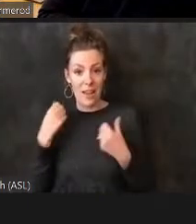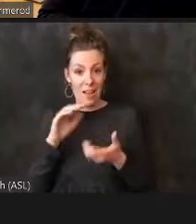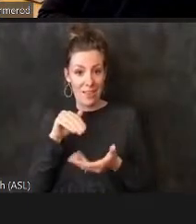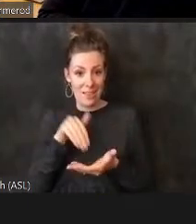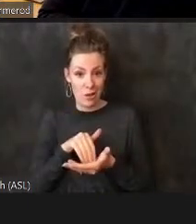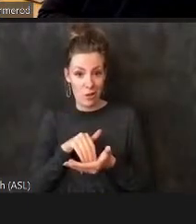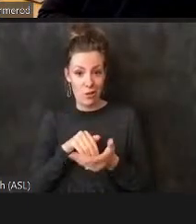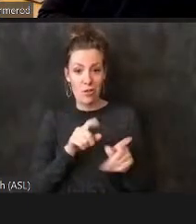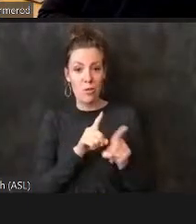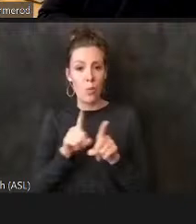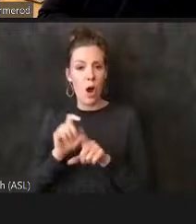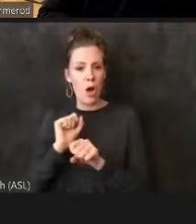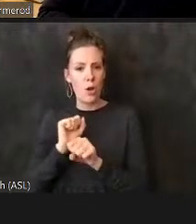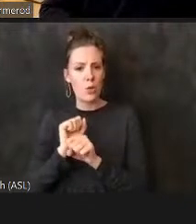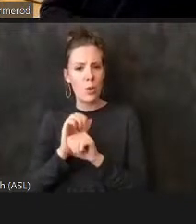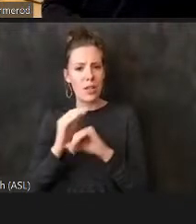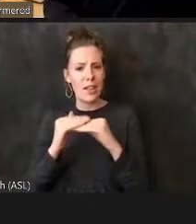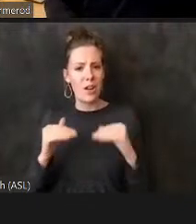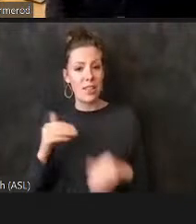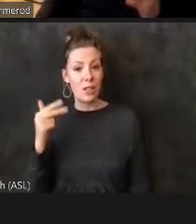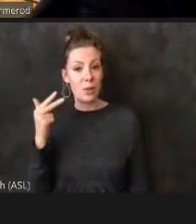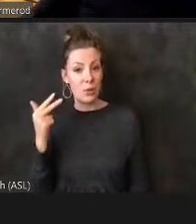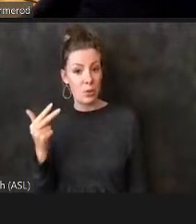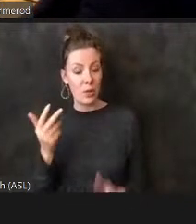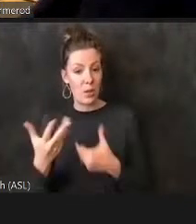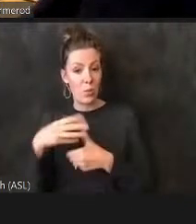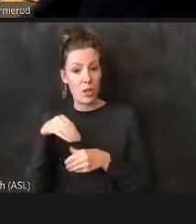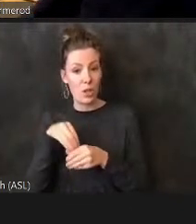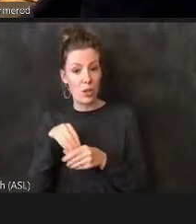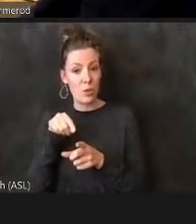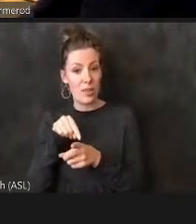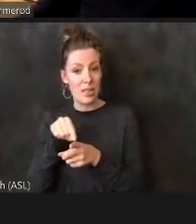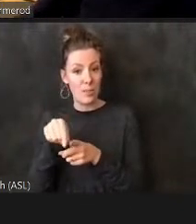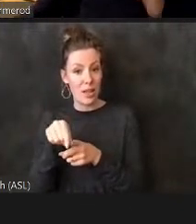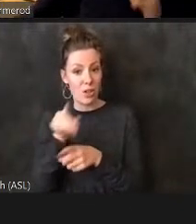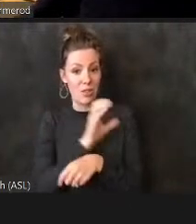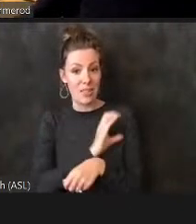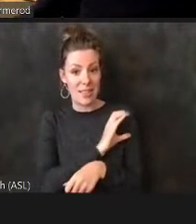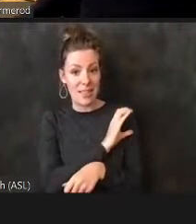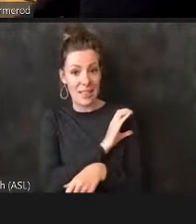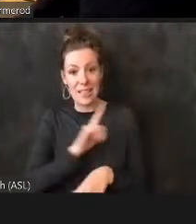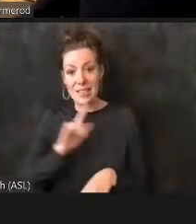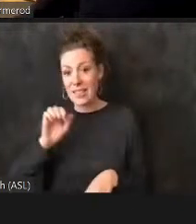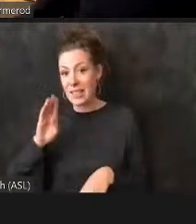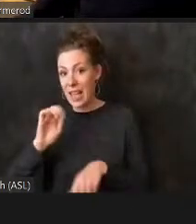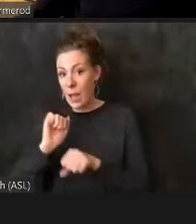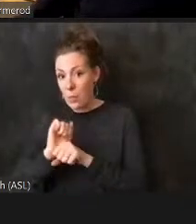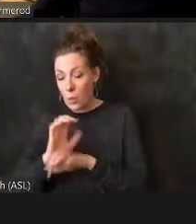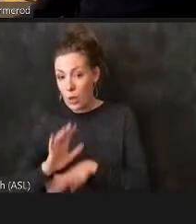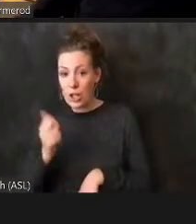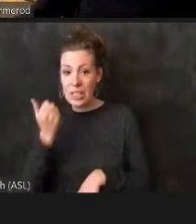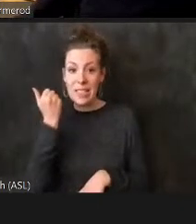que trabajan dentro del área de salud, y todos los que trabajan